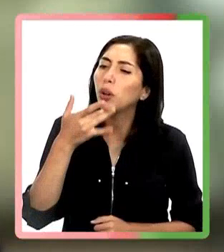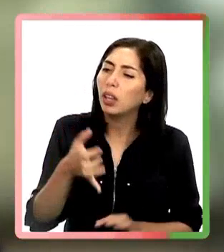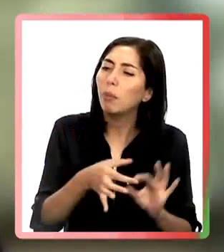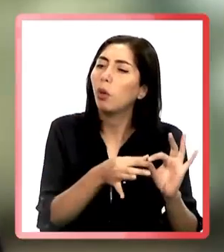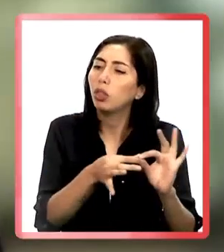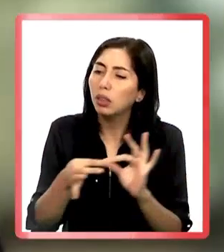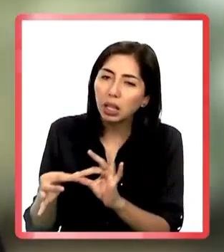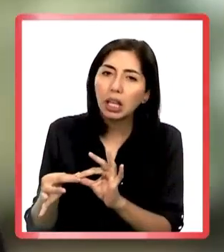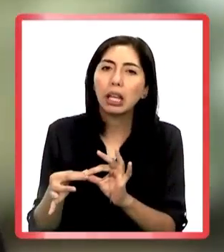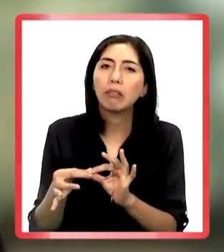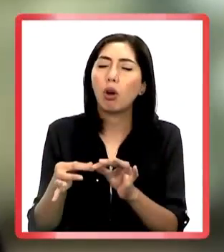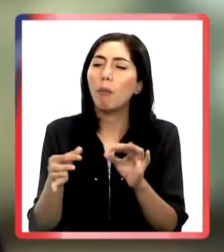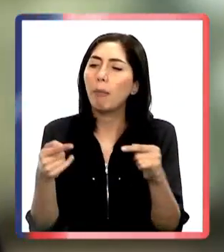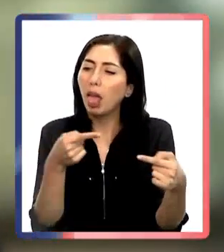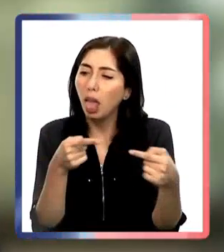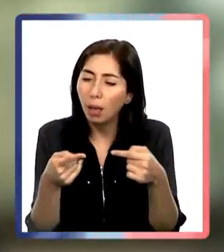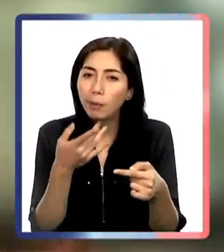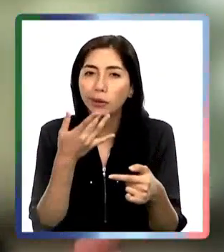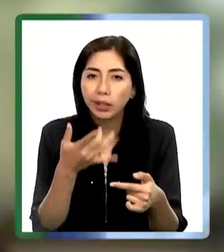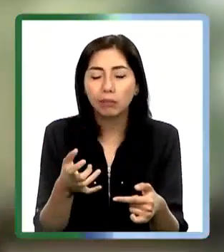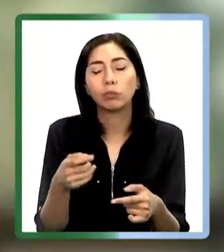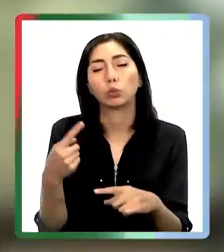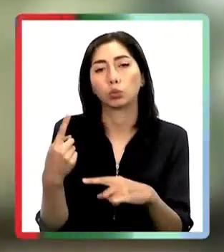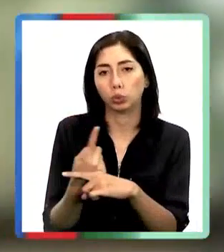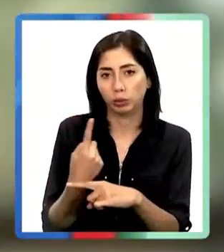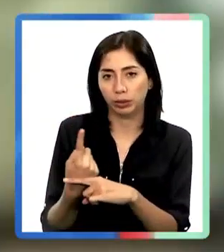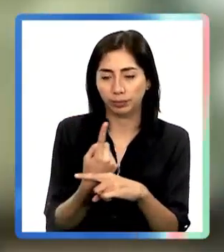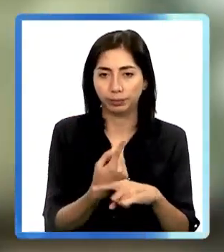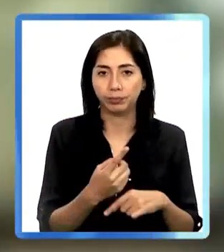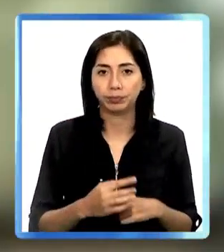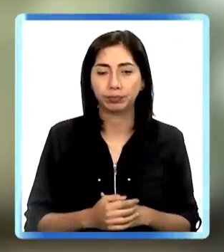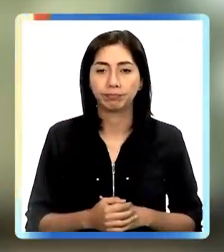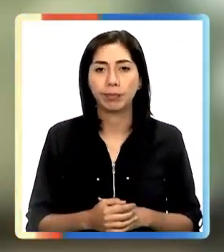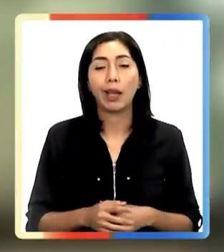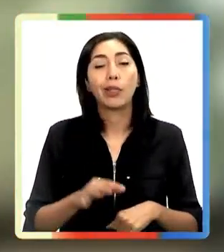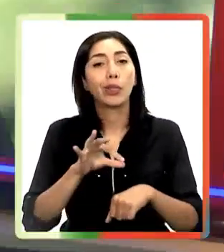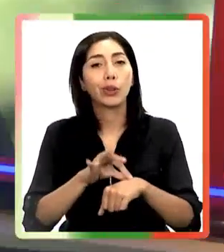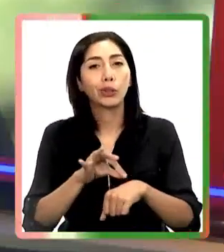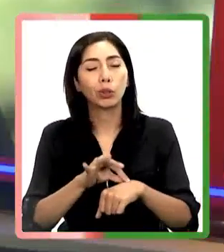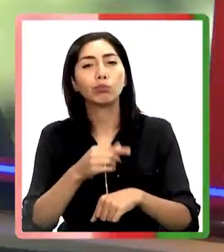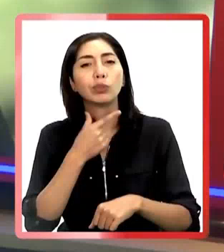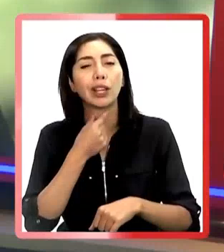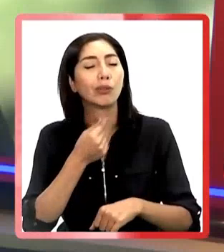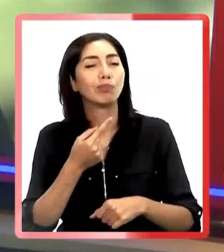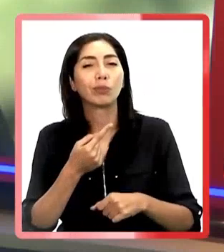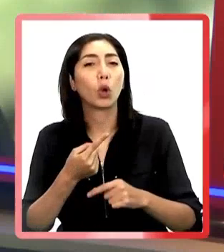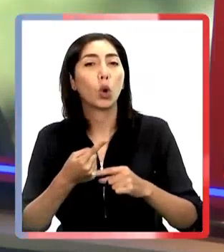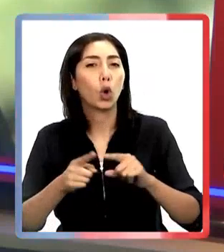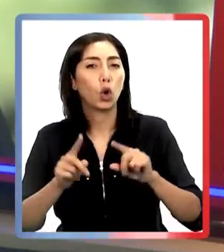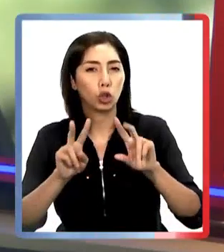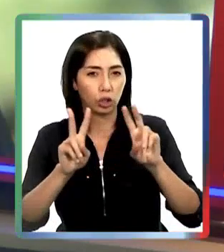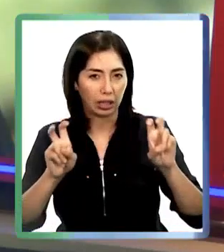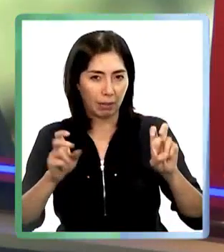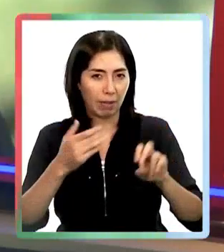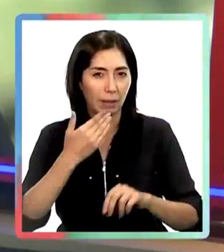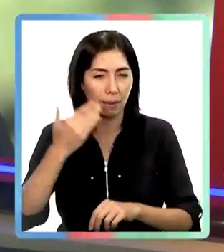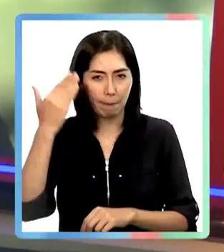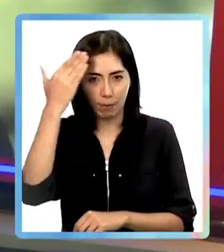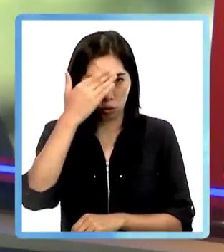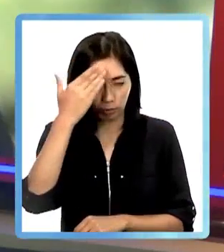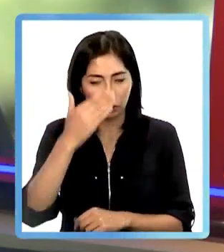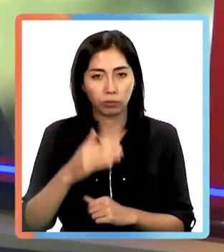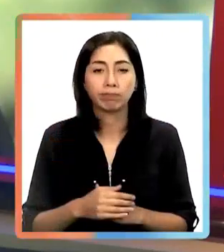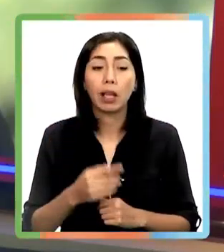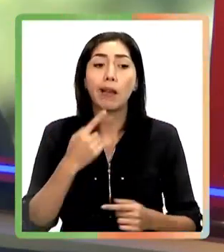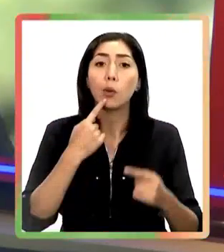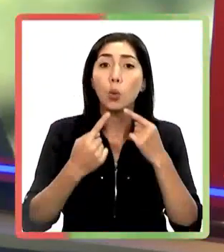que se puedan determinar como gatillantes de estos episodios de mayor agresividad. Doctor, me gustaría llevarlo a otro tema igual